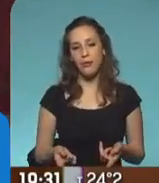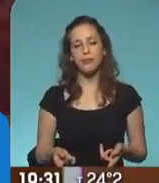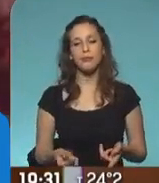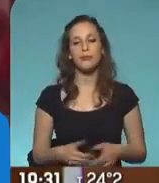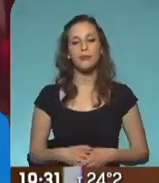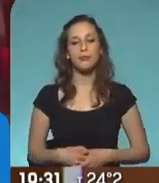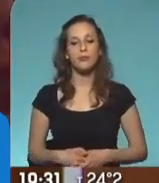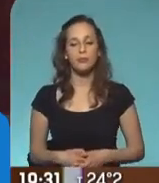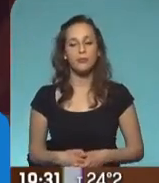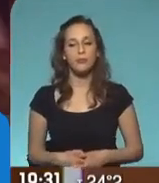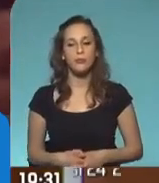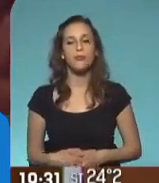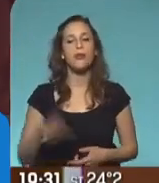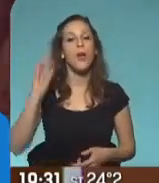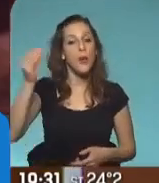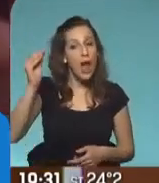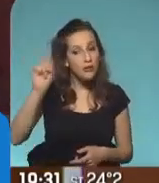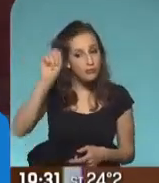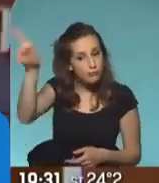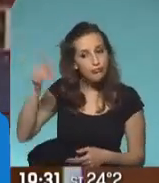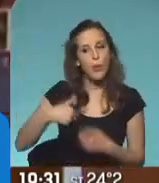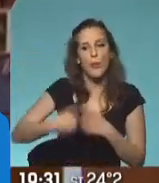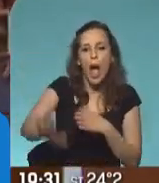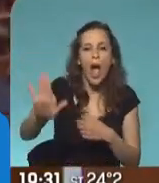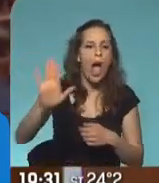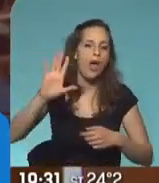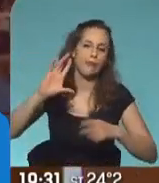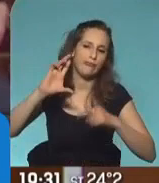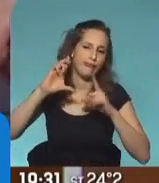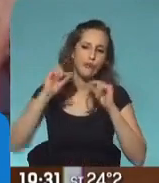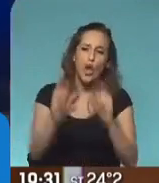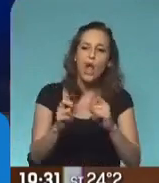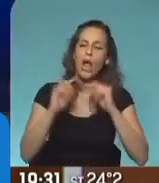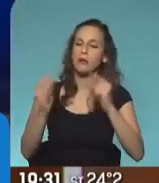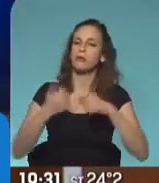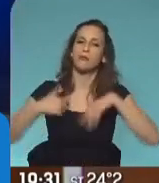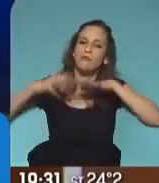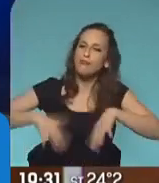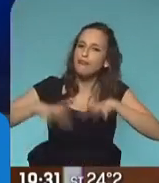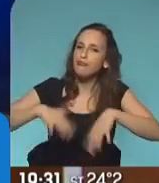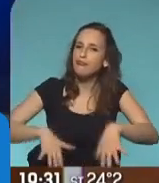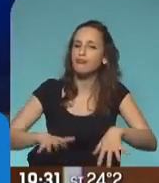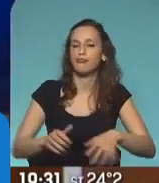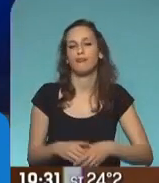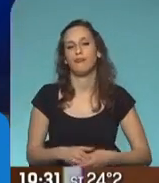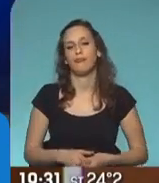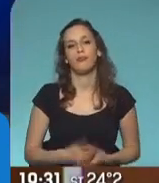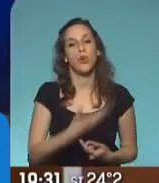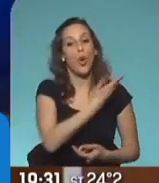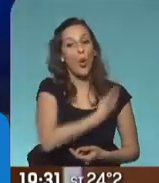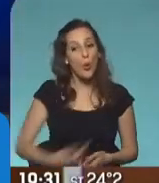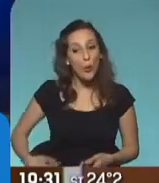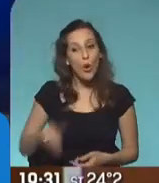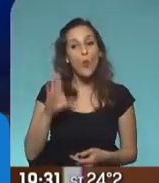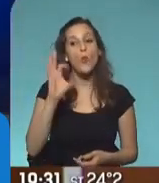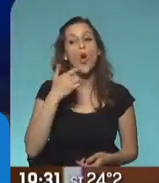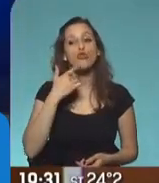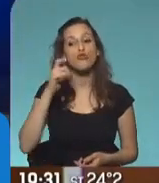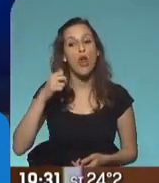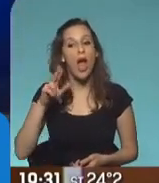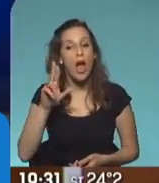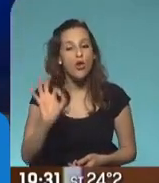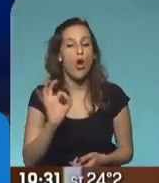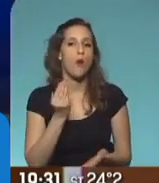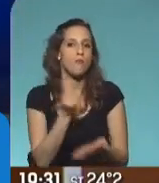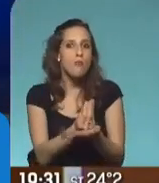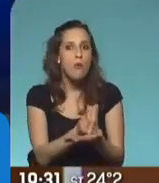de movilizaciones y protestas populares también. El gobierno de Jair Bolsonaro es profundamente autoritario, la violencia política sin lugar